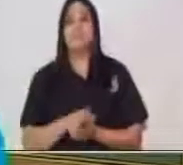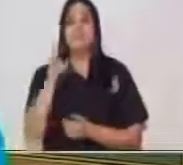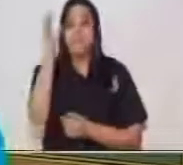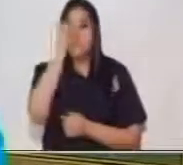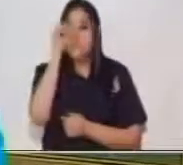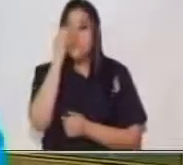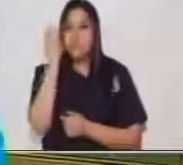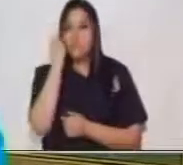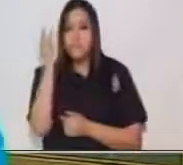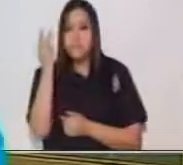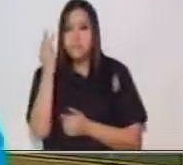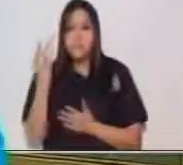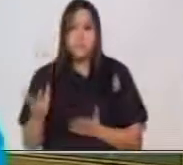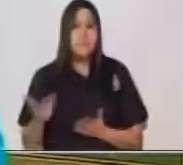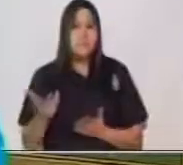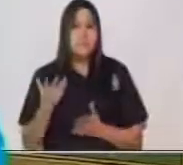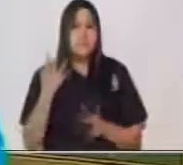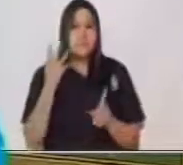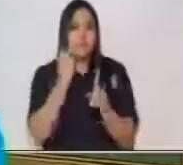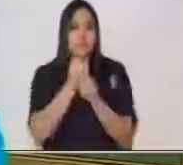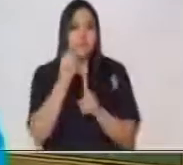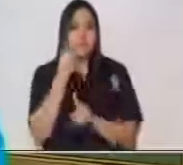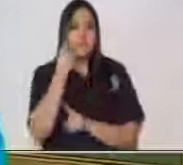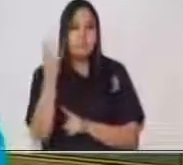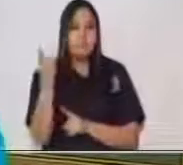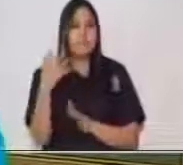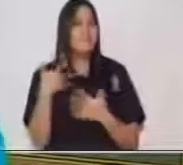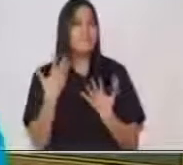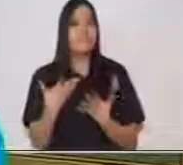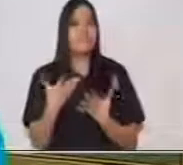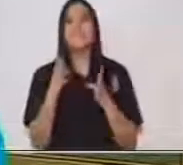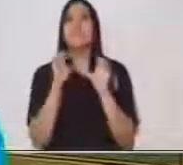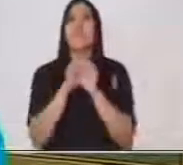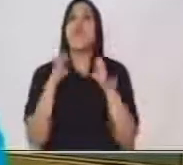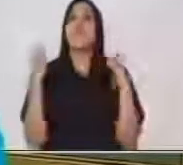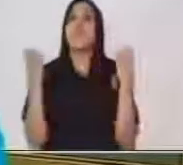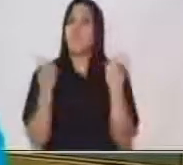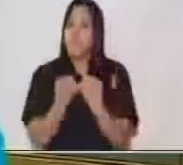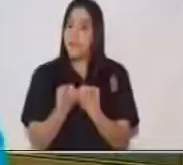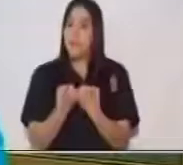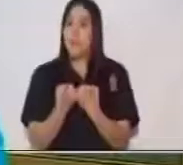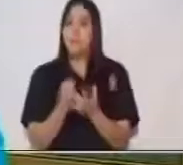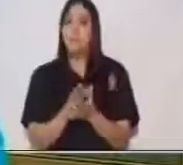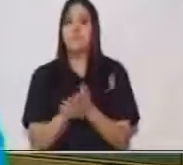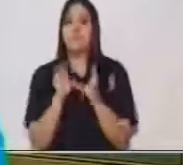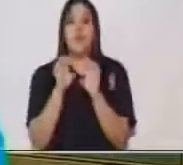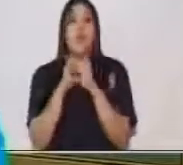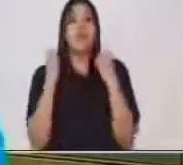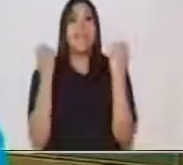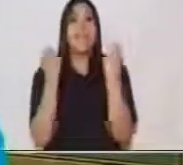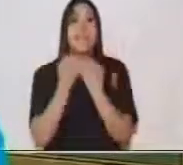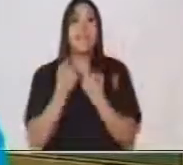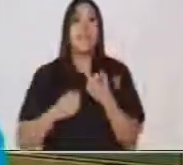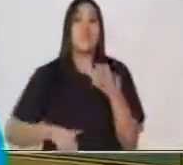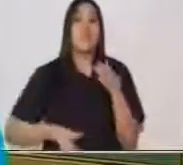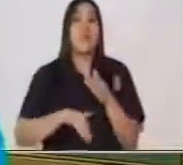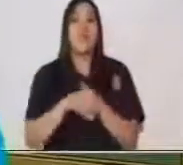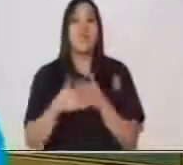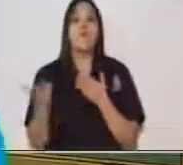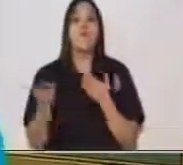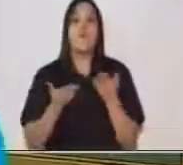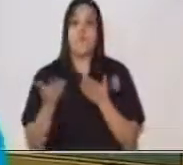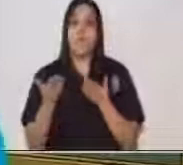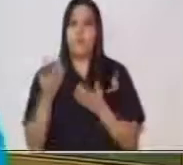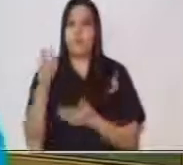Obsérvala y te puedes dar cuenta que hay un equipo de fútbol. Entonces